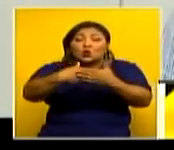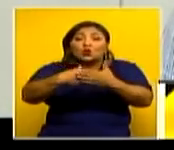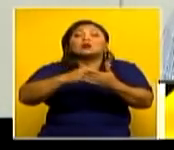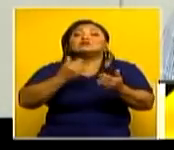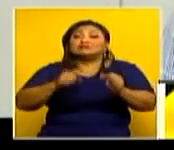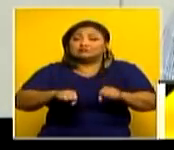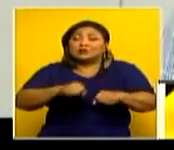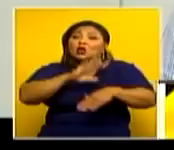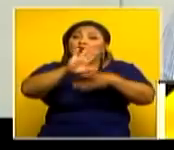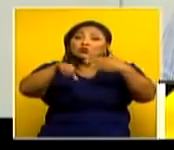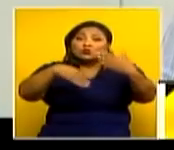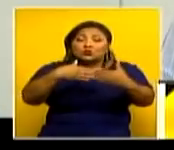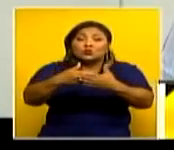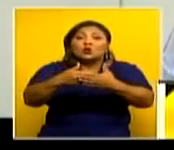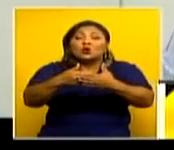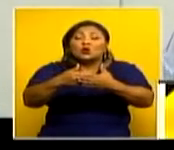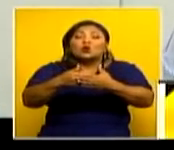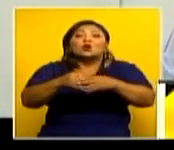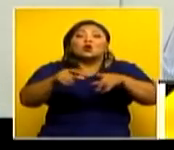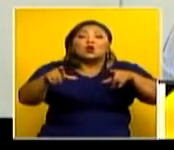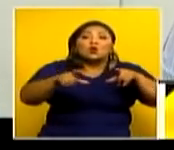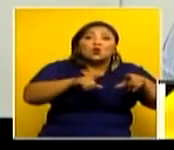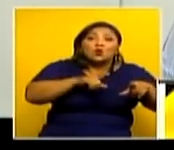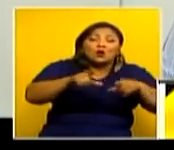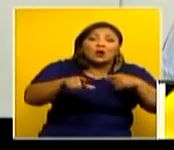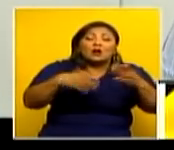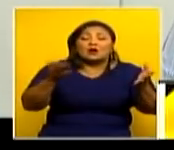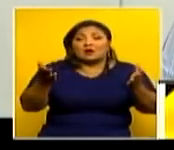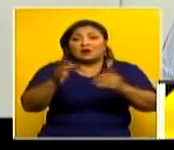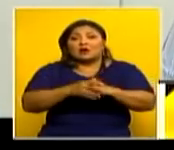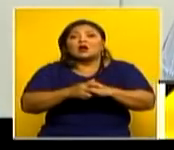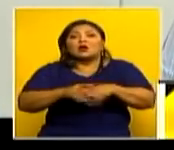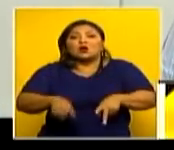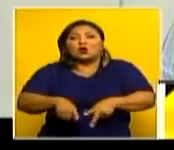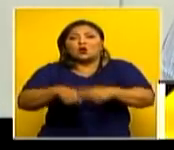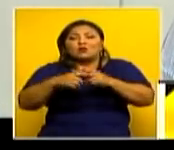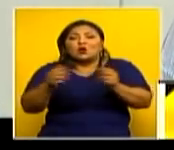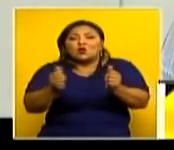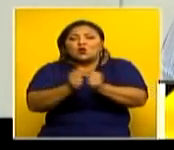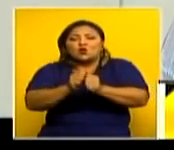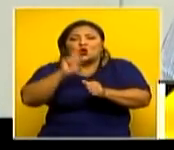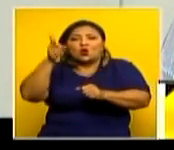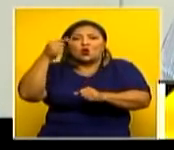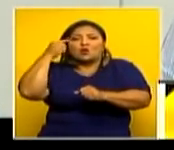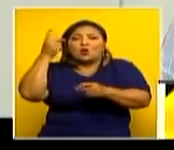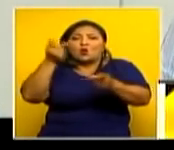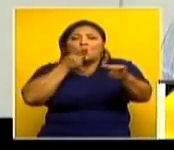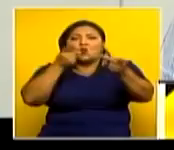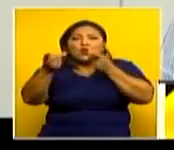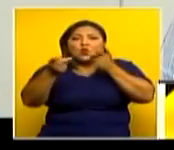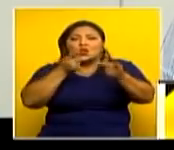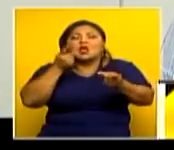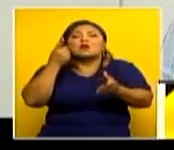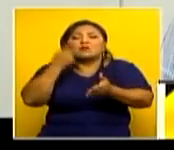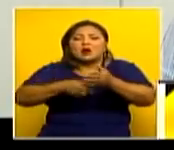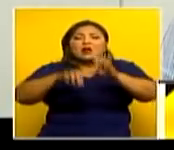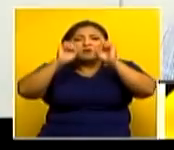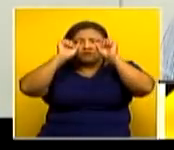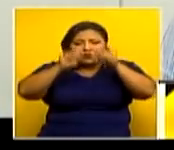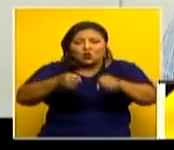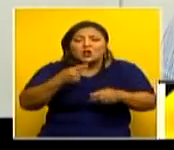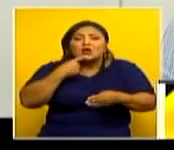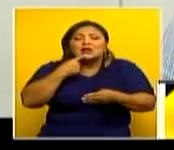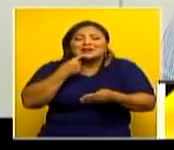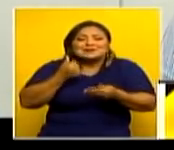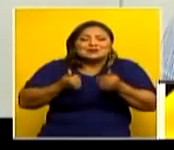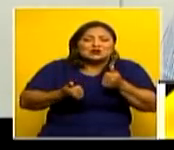a que todos los sectores involucrados comience junto con el gobierno un diálogo fecundo para poder